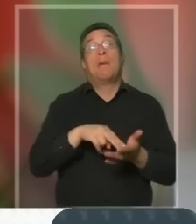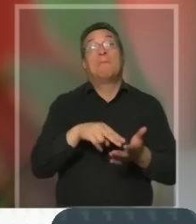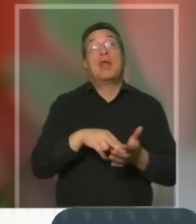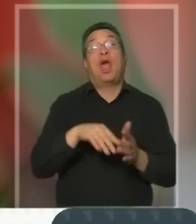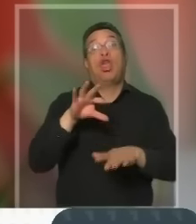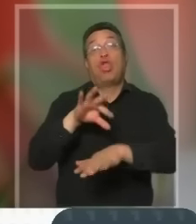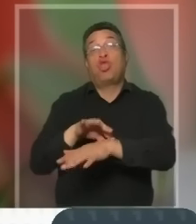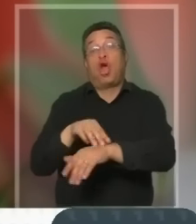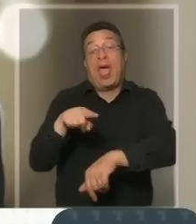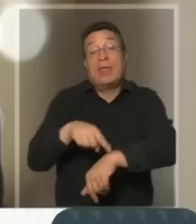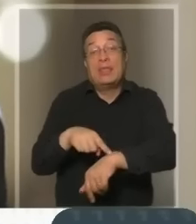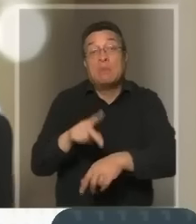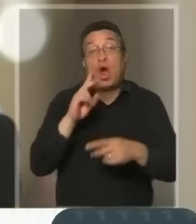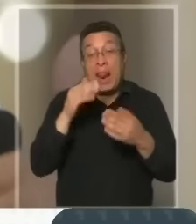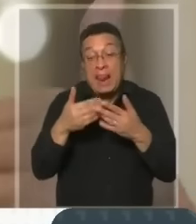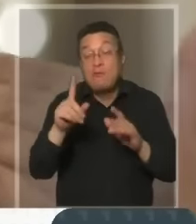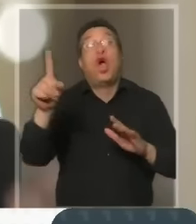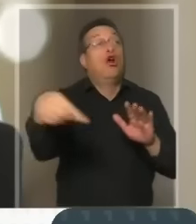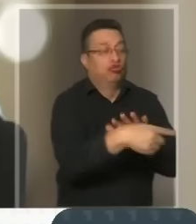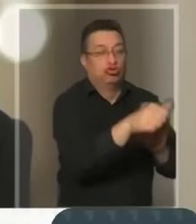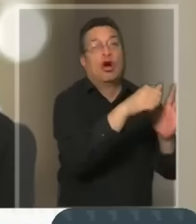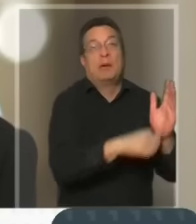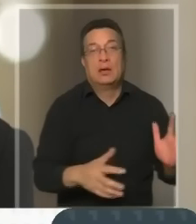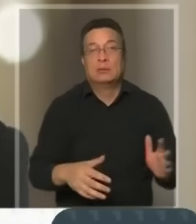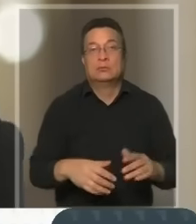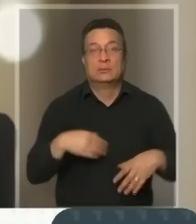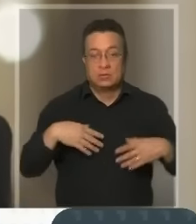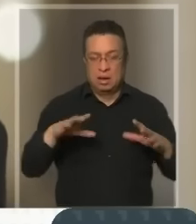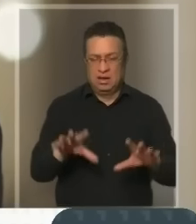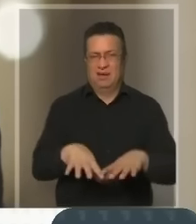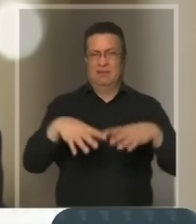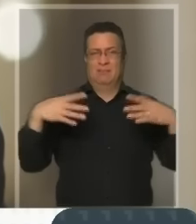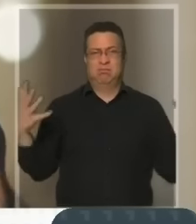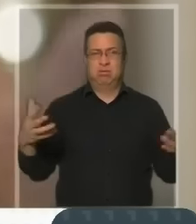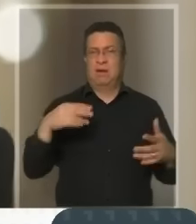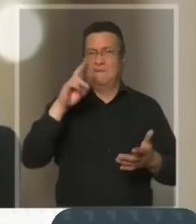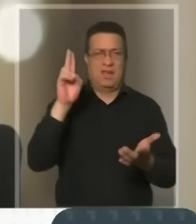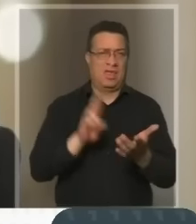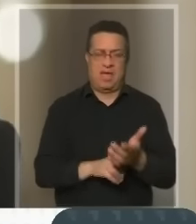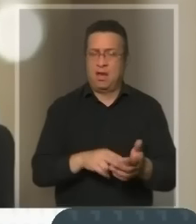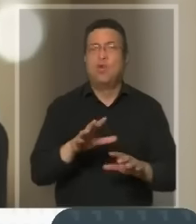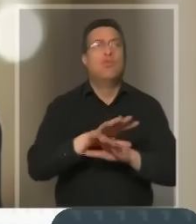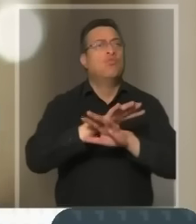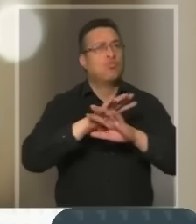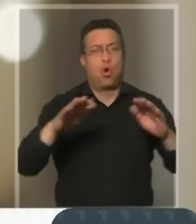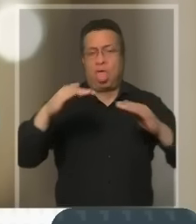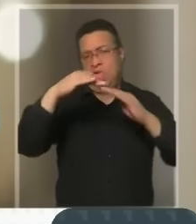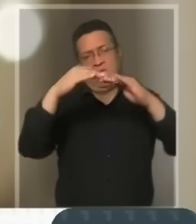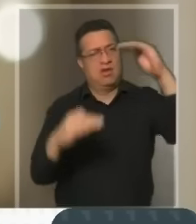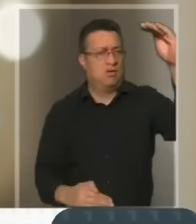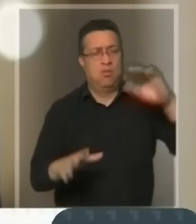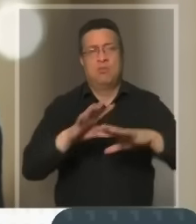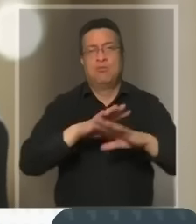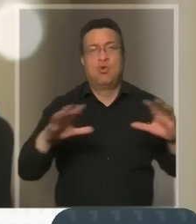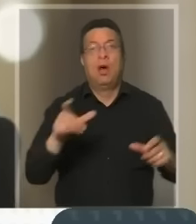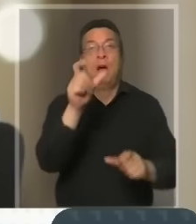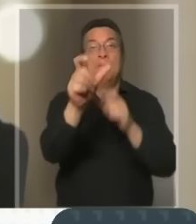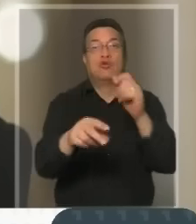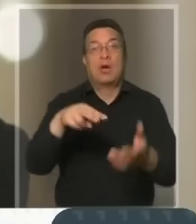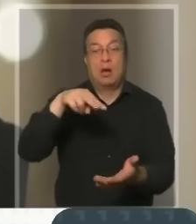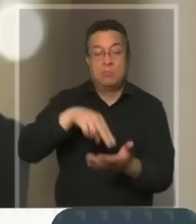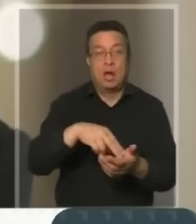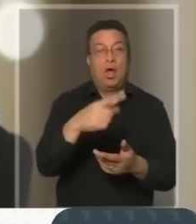tuviera tiempo para hacer la operación. Parece inconcebible, francamente, parece muy desigual que haya gente que espere días